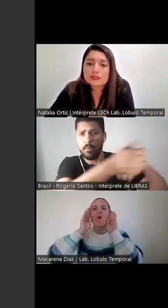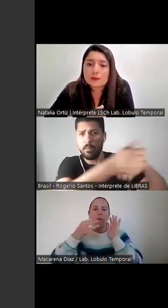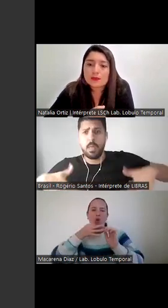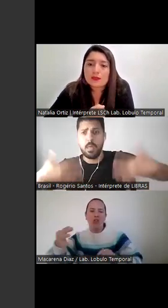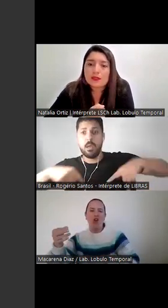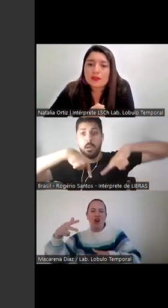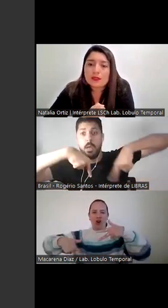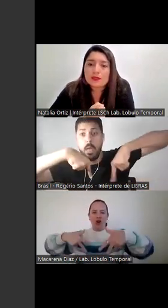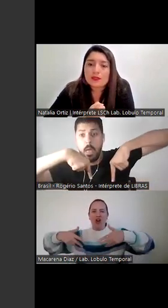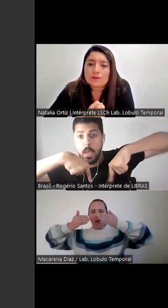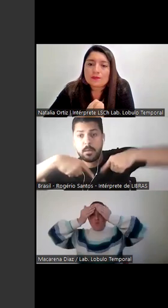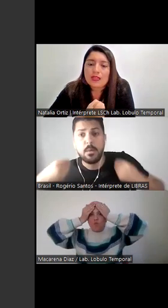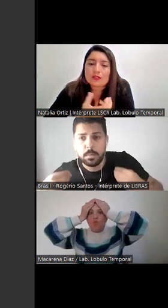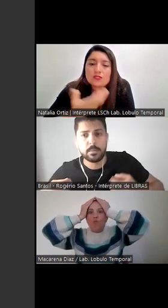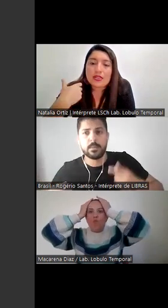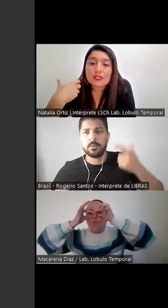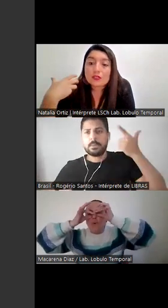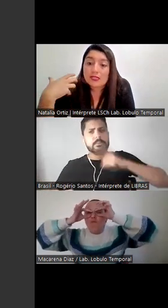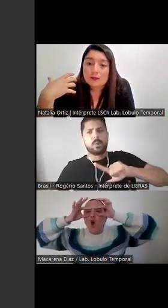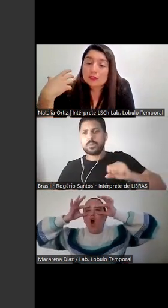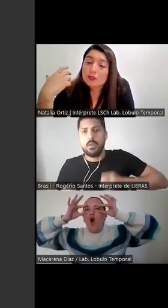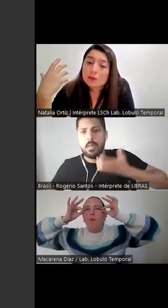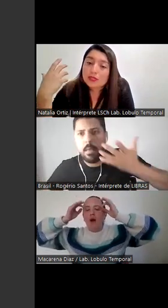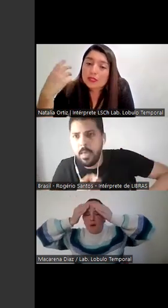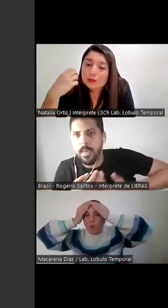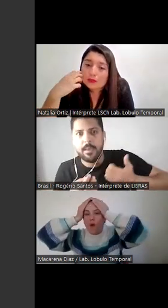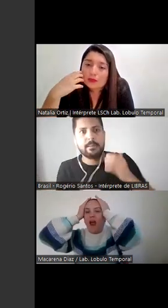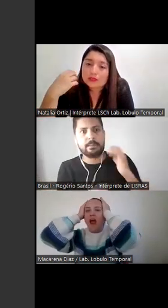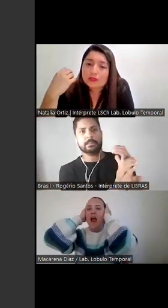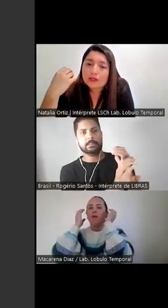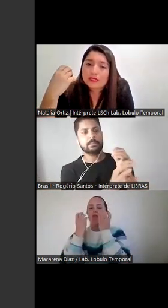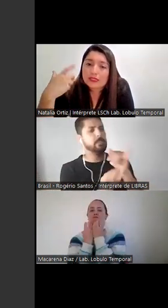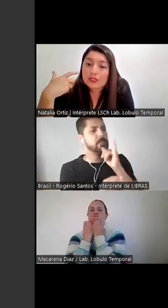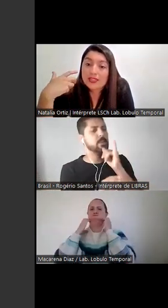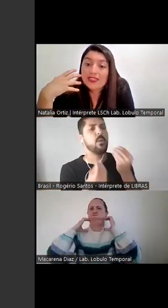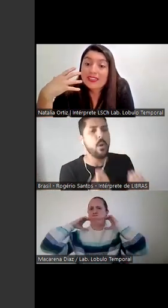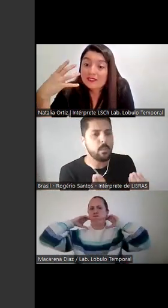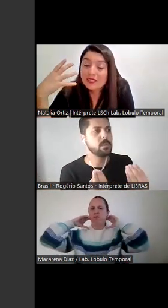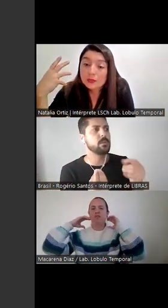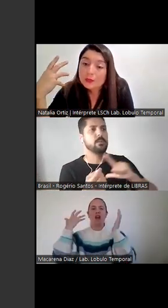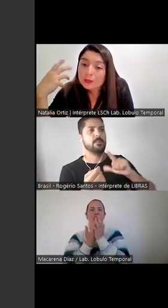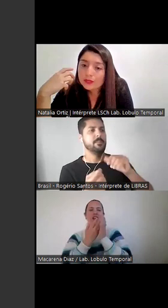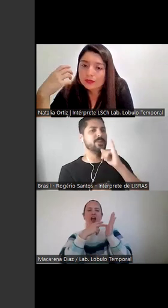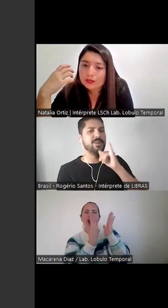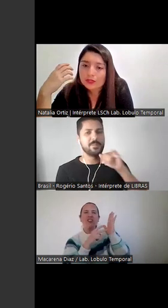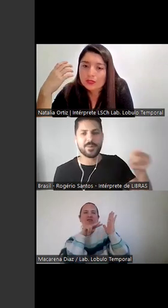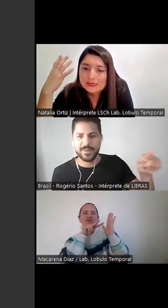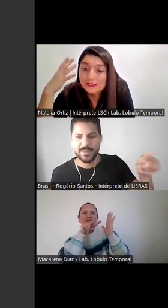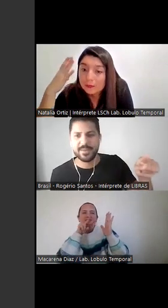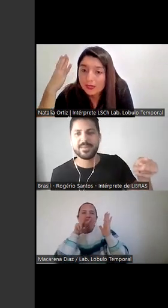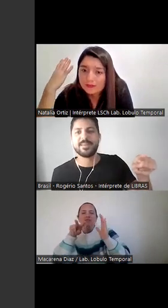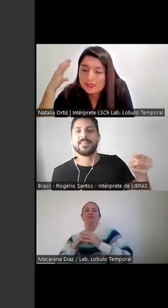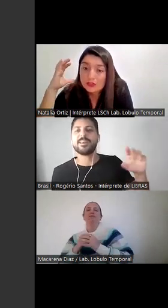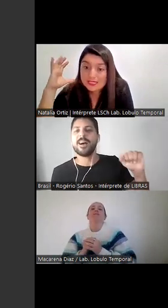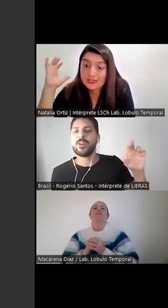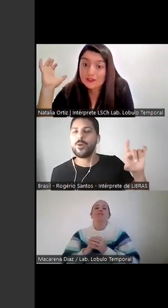expresarse, pero al considerar estos elementos, como por ejemplo cuando Carolina describía el cuerpo del cóndor y empezaba